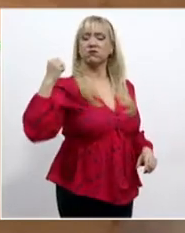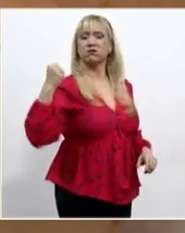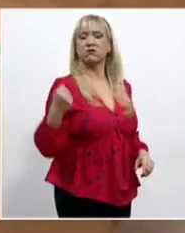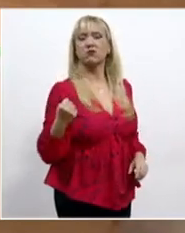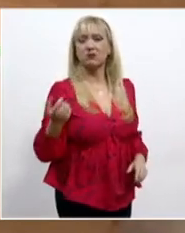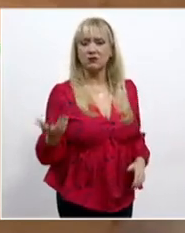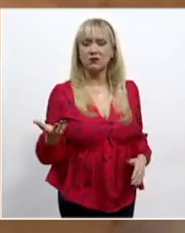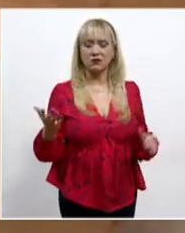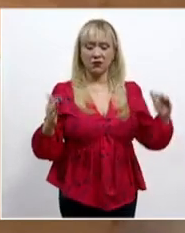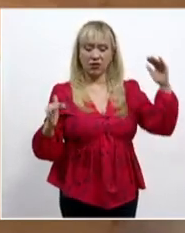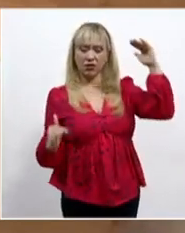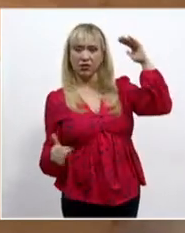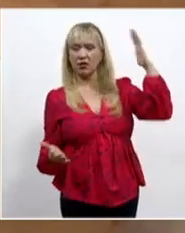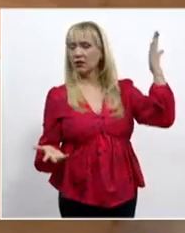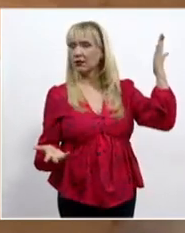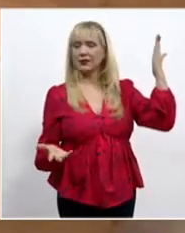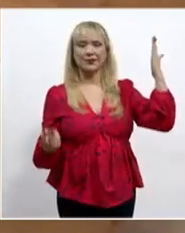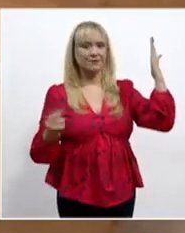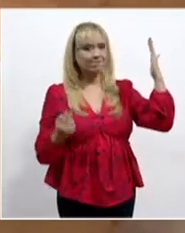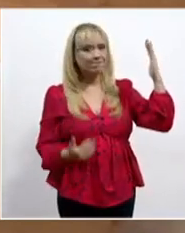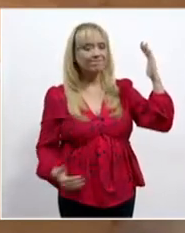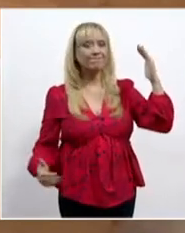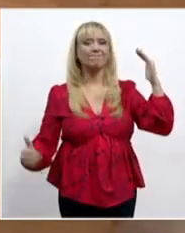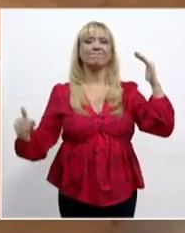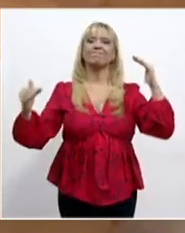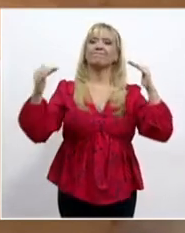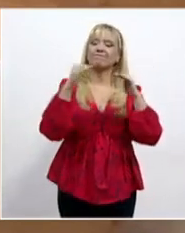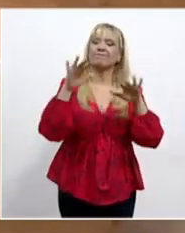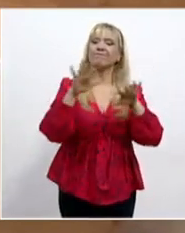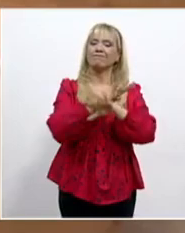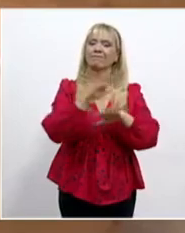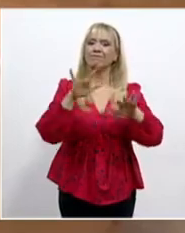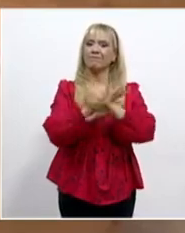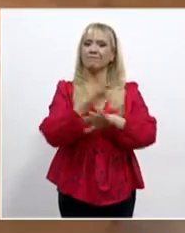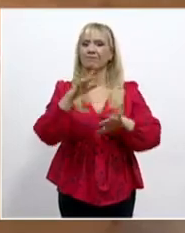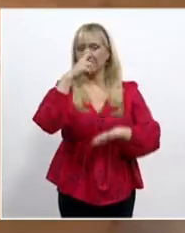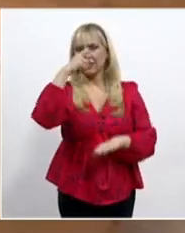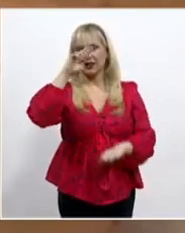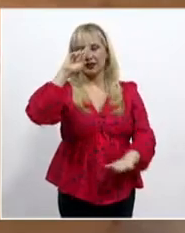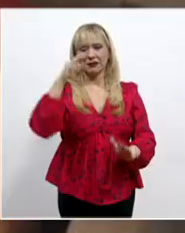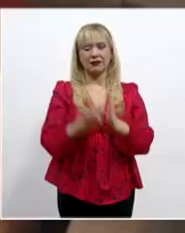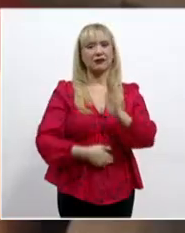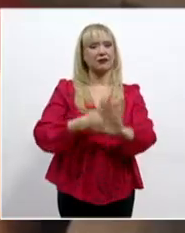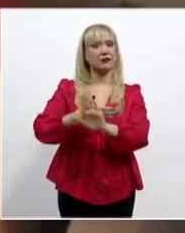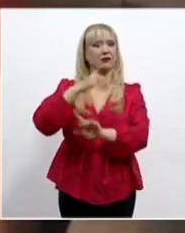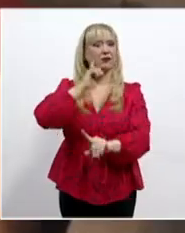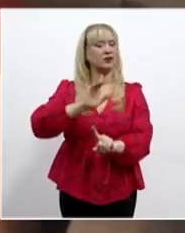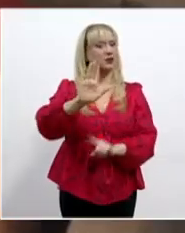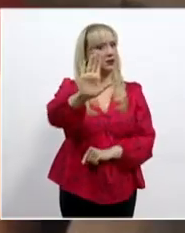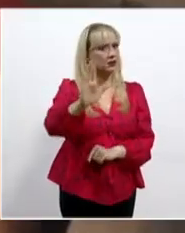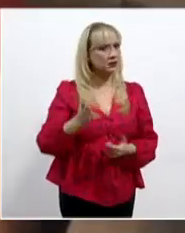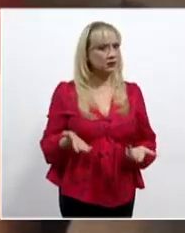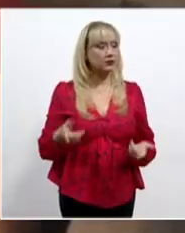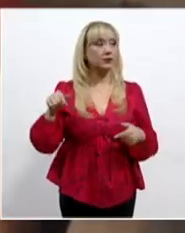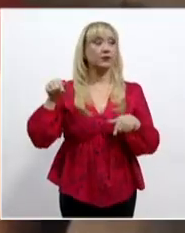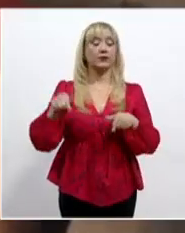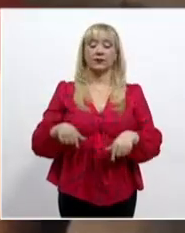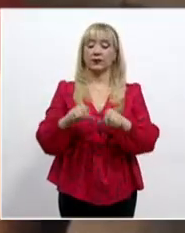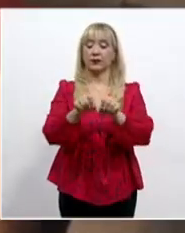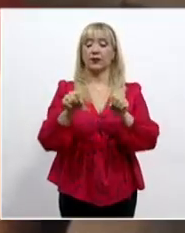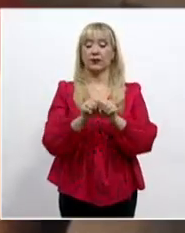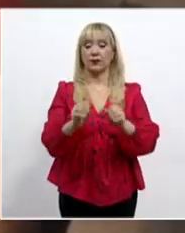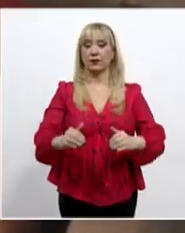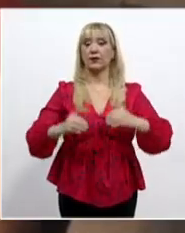Se necesita ir construyendo mayores reformas de violencia de género. La secretaria de Estudio y Cuenta de la Sala